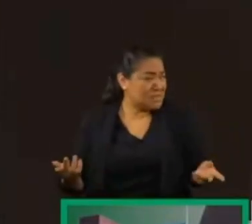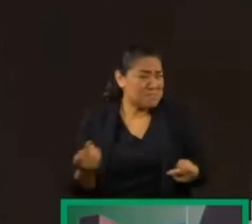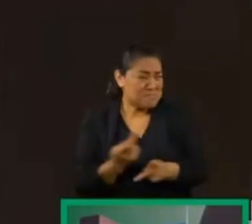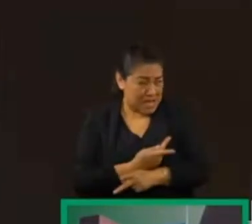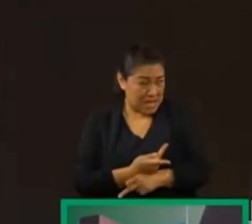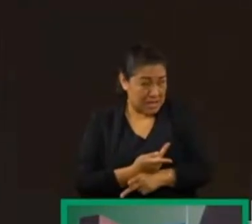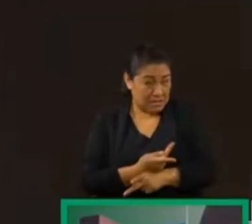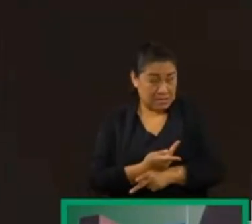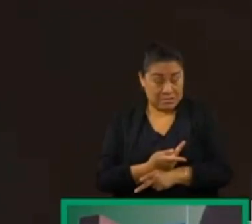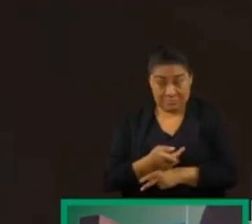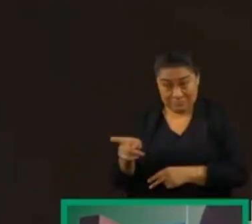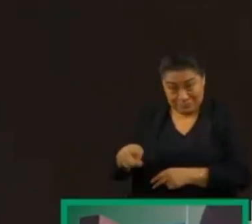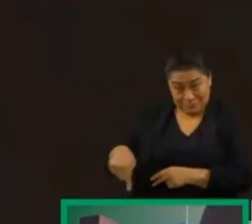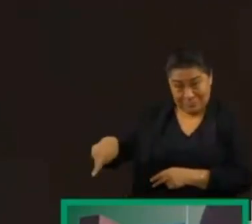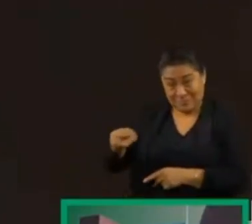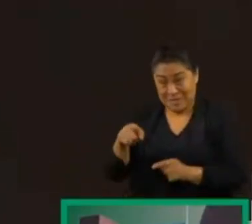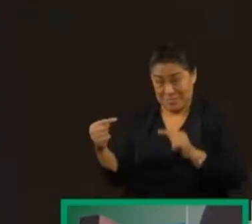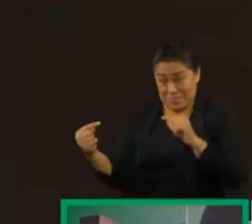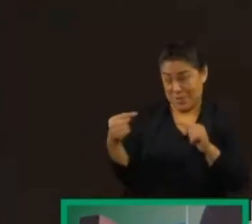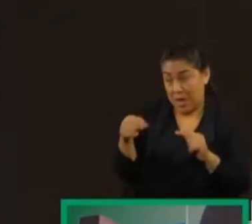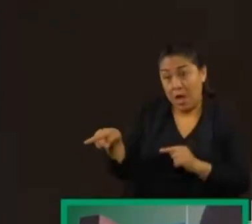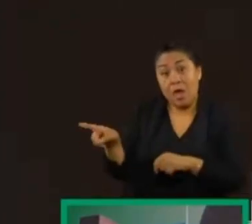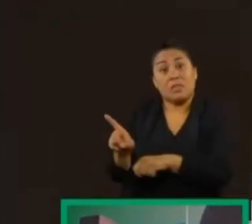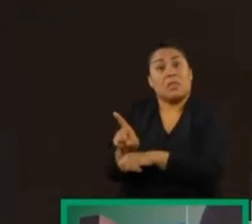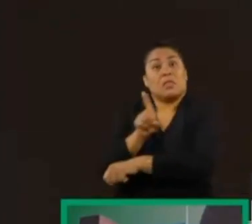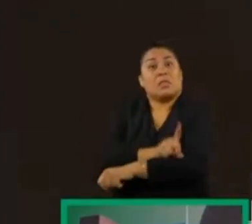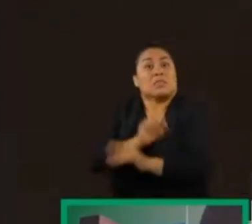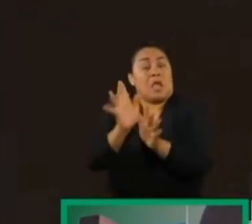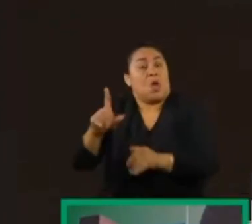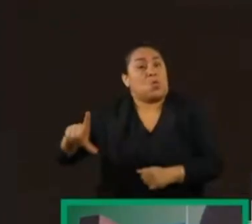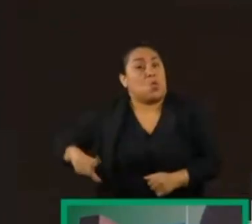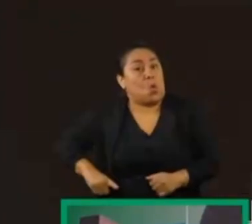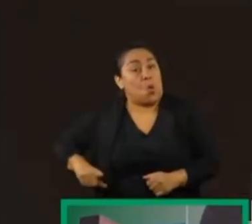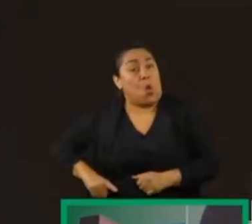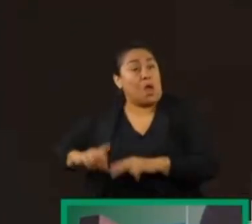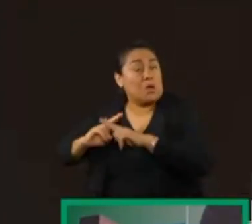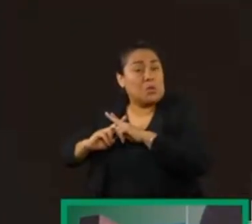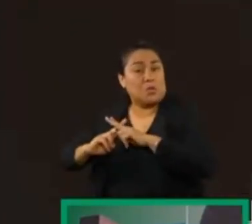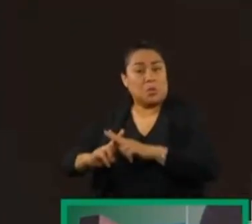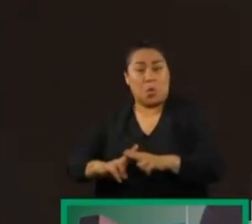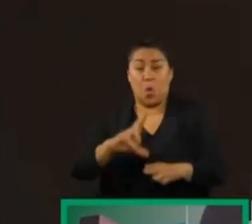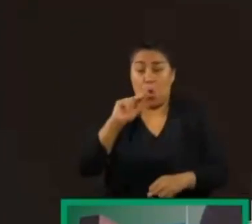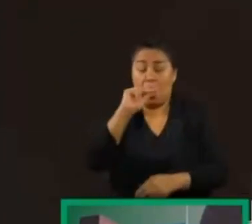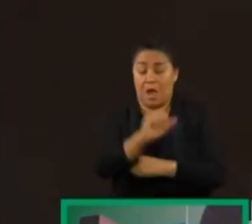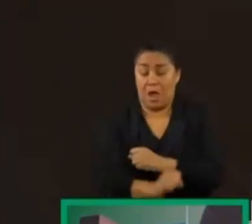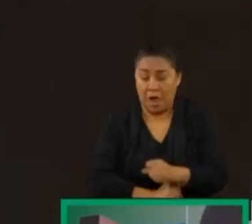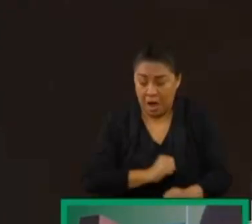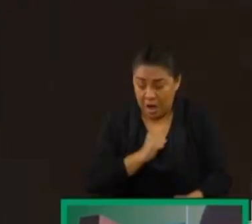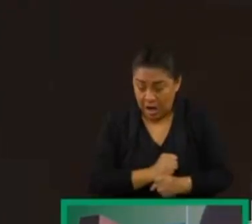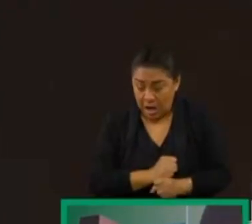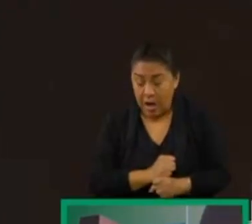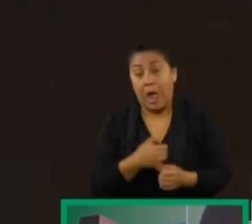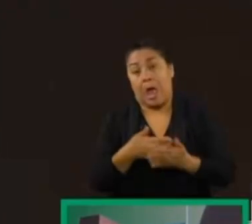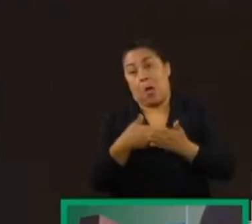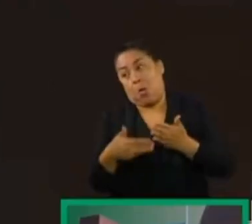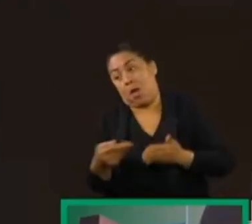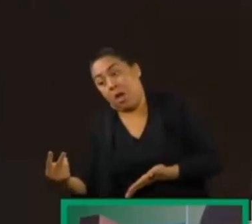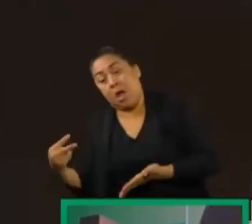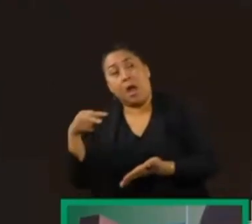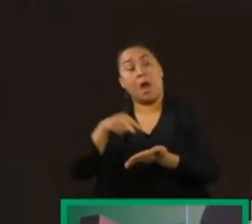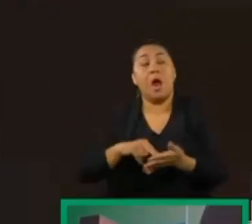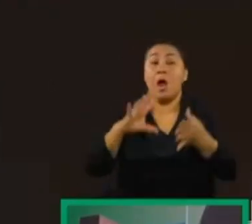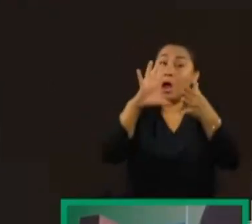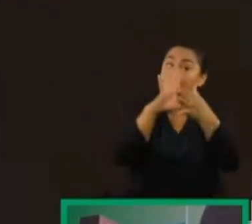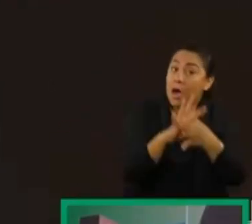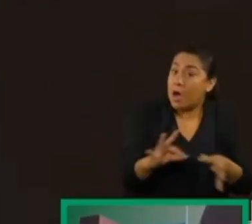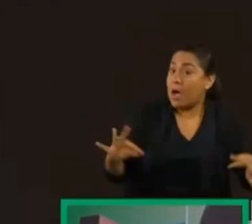que esta oposición que gobernó por más de 80 años quiere venirnos a dar clases de